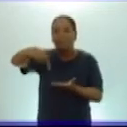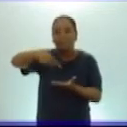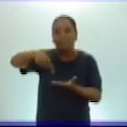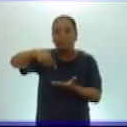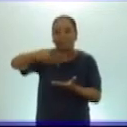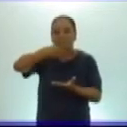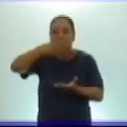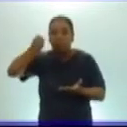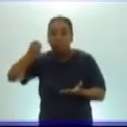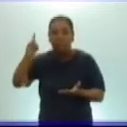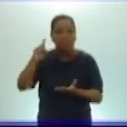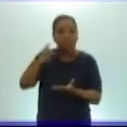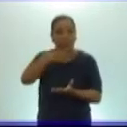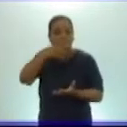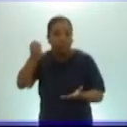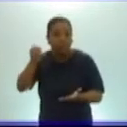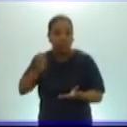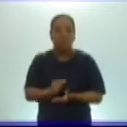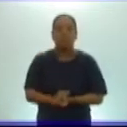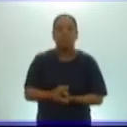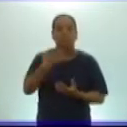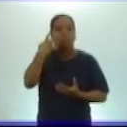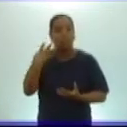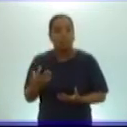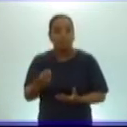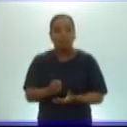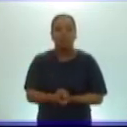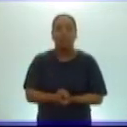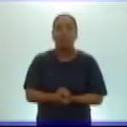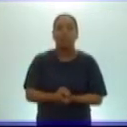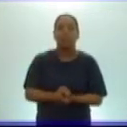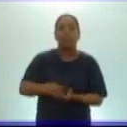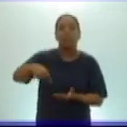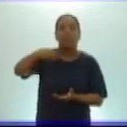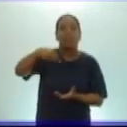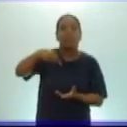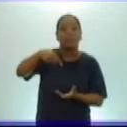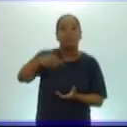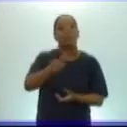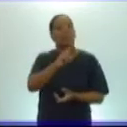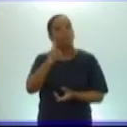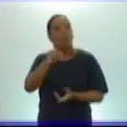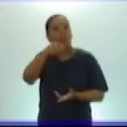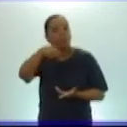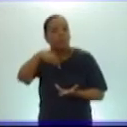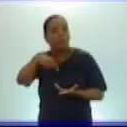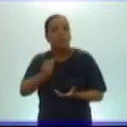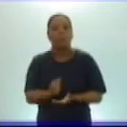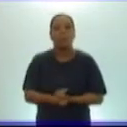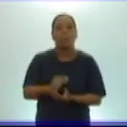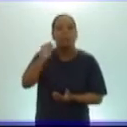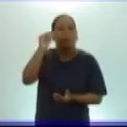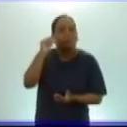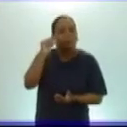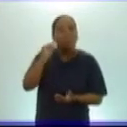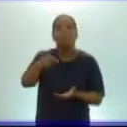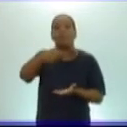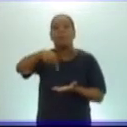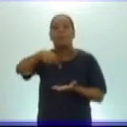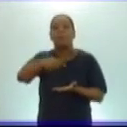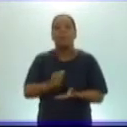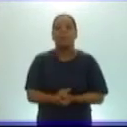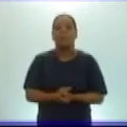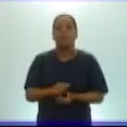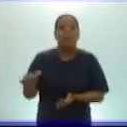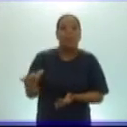propiedad importante. Es decir, si son solubles o son prácticamente insolubles o poco solubles. También